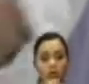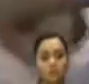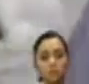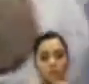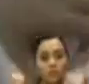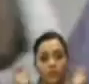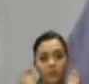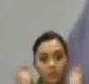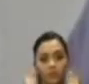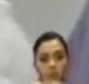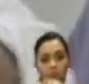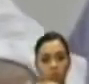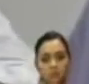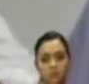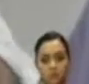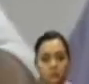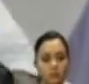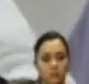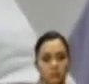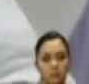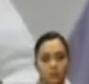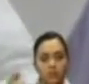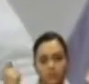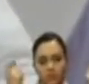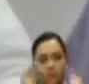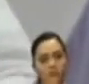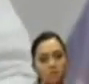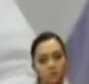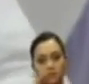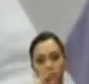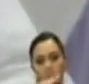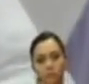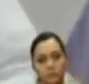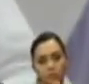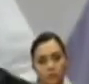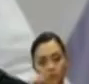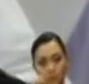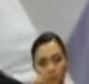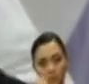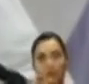fundaciones, porque lo todo tienen camuflado en fundaciones, pero así se le miente al país.